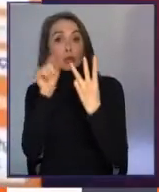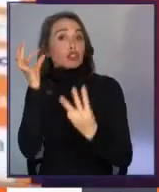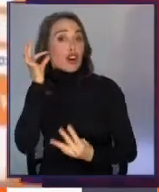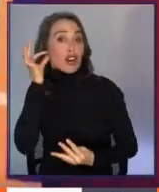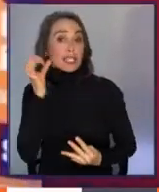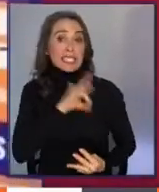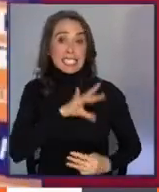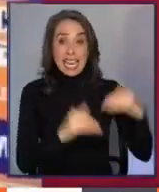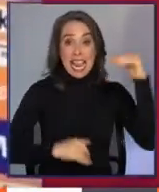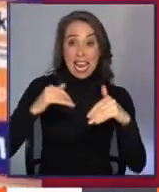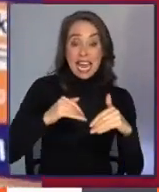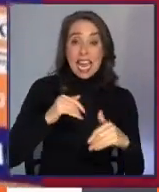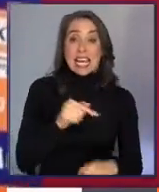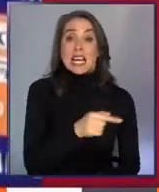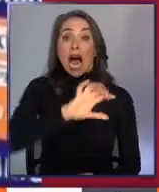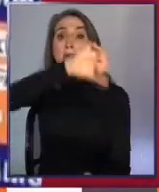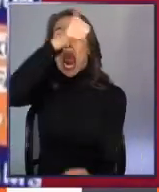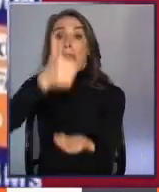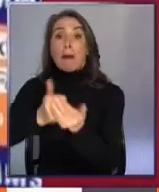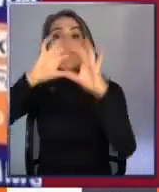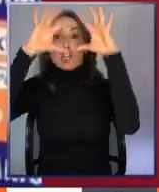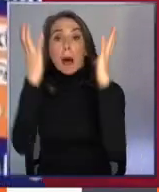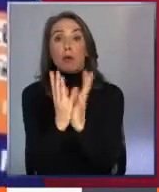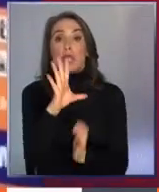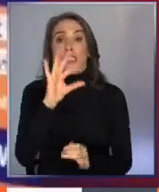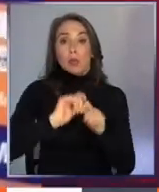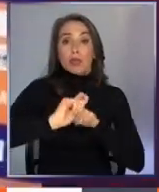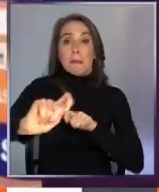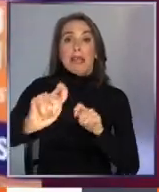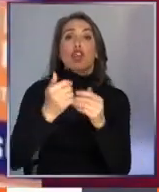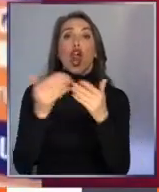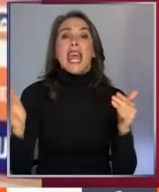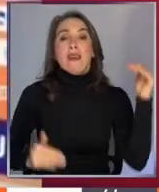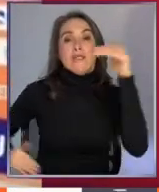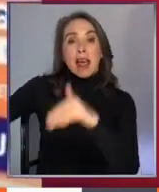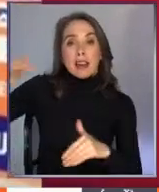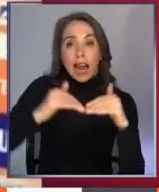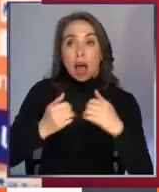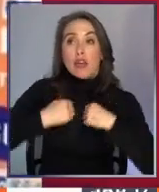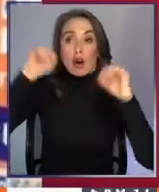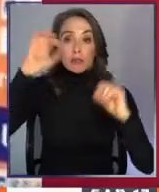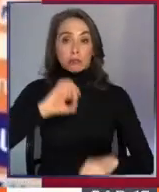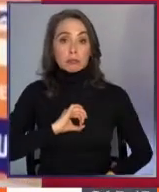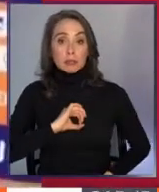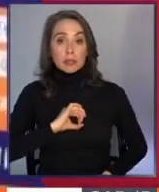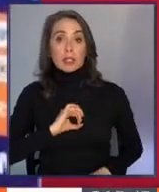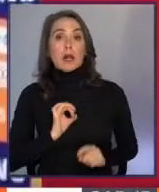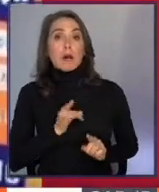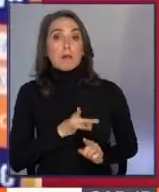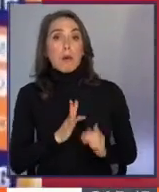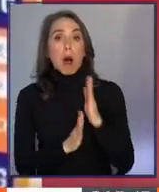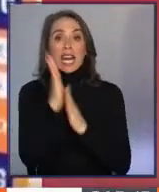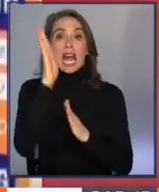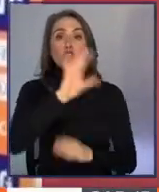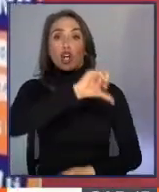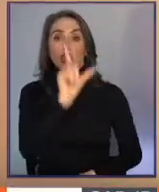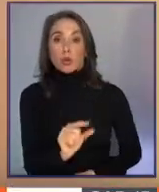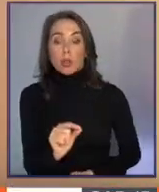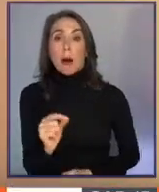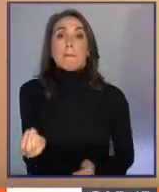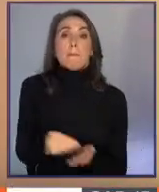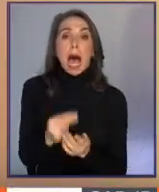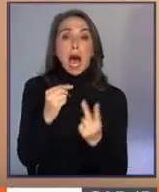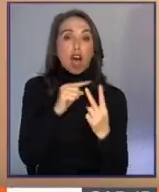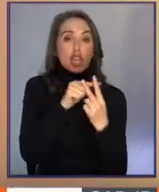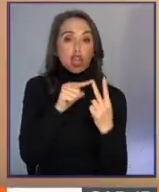convirtió esta semana en la campeona mundial de los 50 metros libres, triunfo con el que rompió el récord sudamericano y se suma a sus 2 medallas de